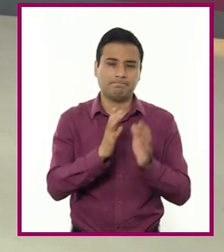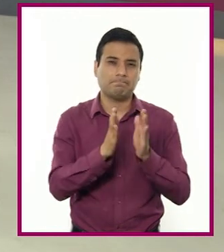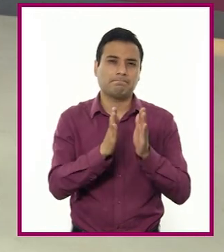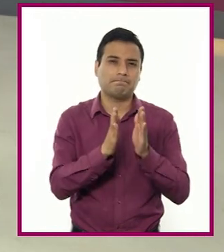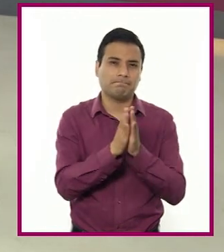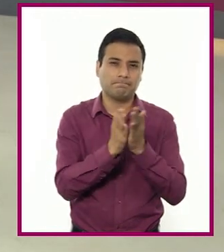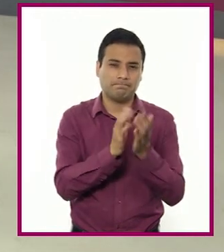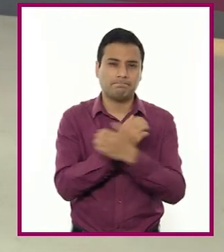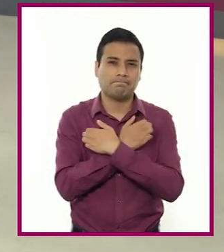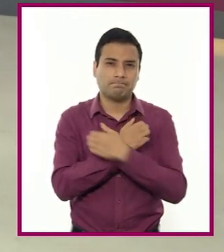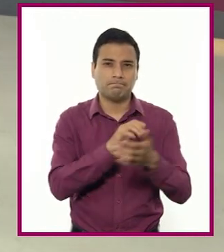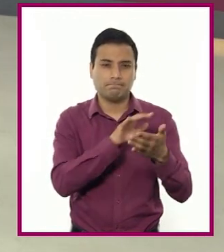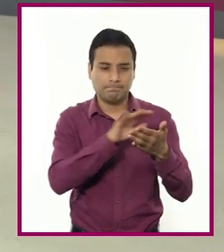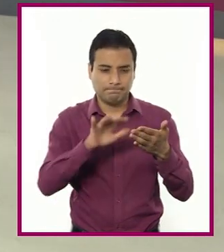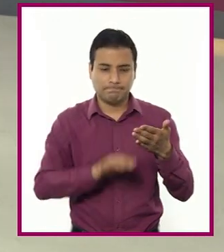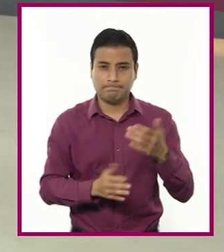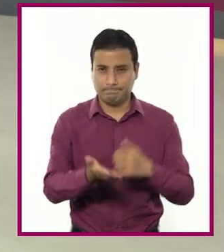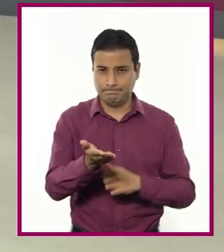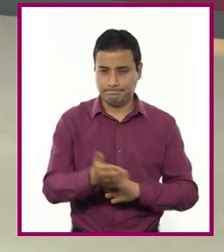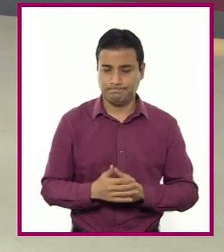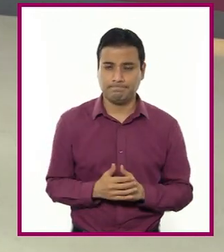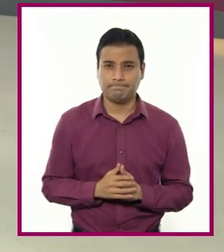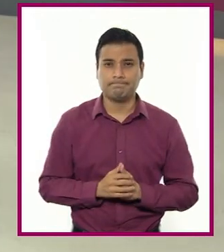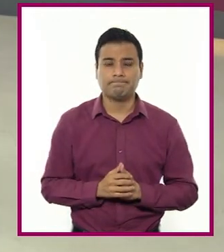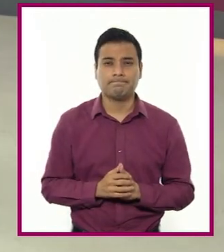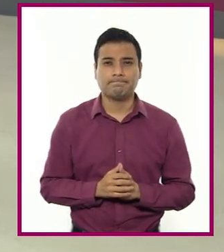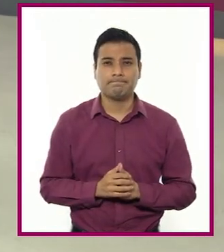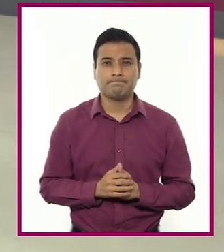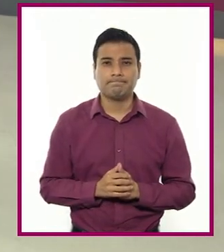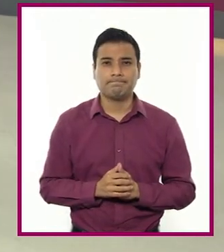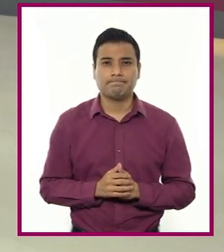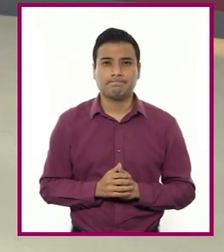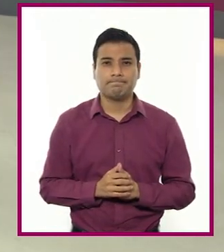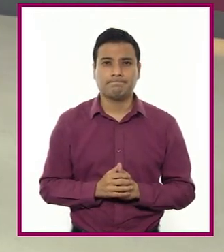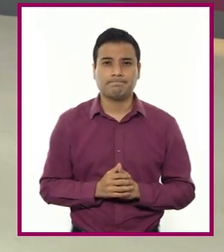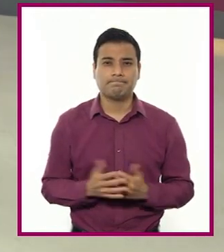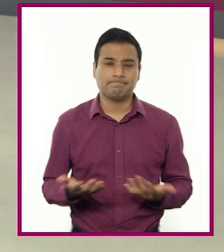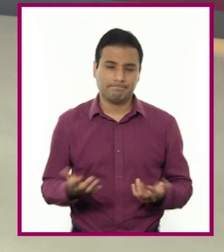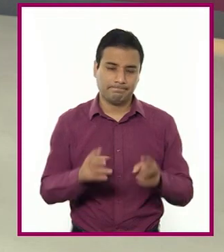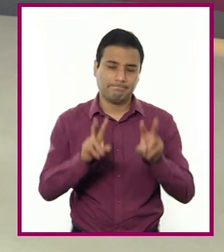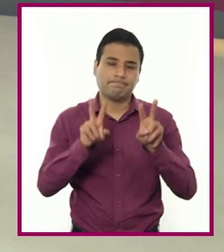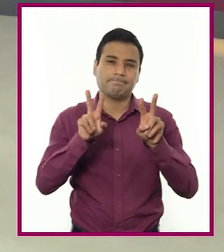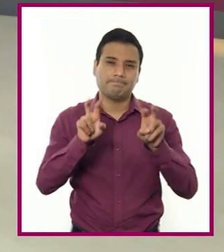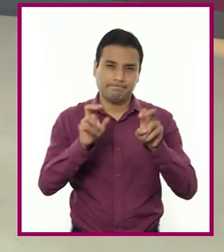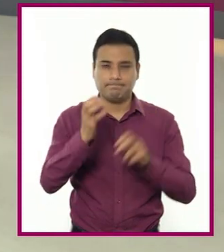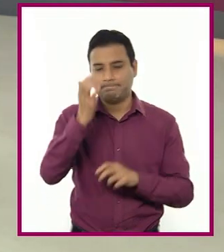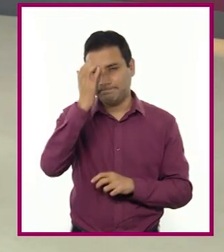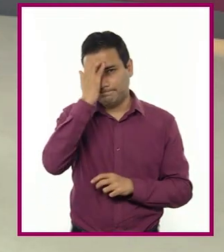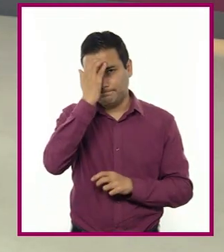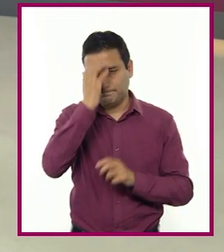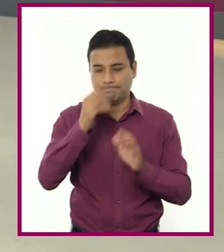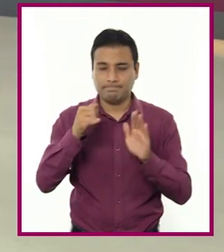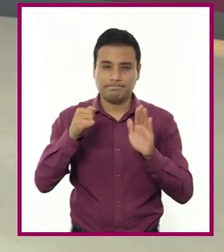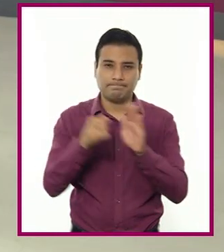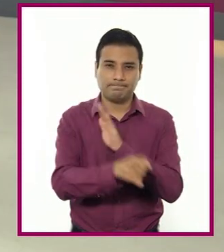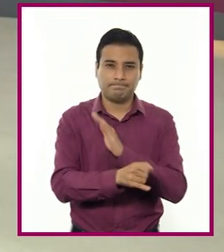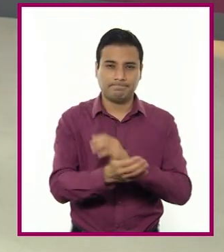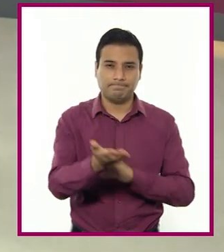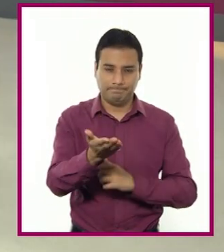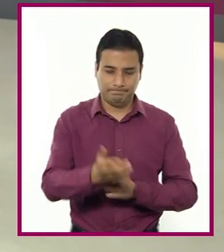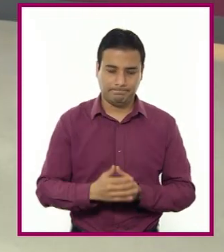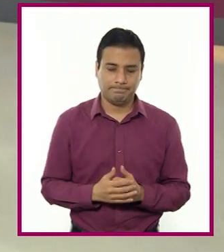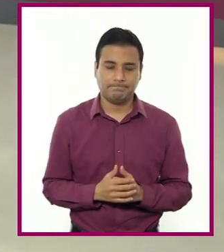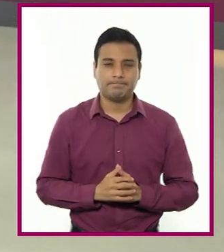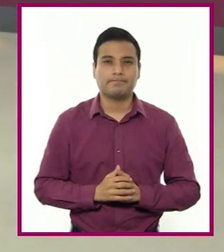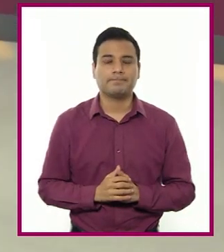formación cívica y ética de 3er grado para saber más sobre los derechos humanos y sus garantías expresadas